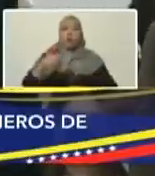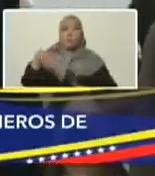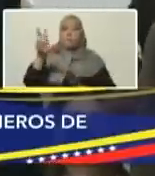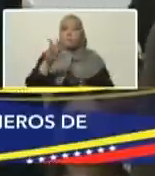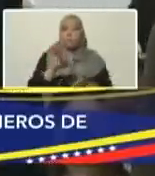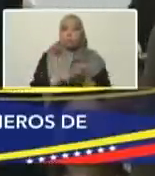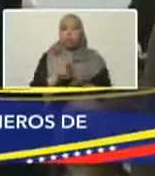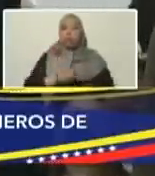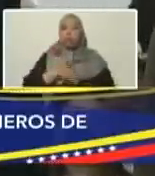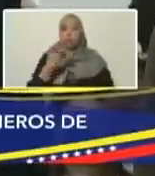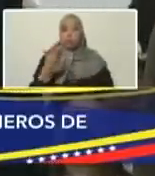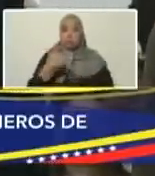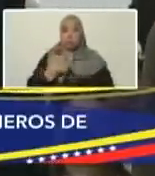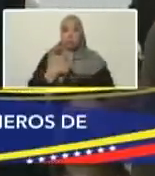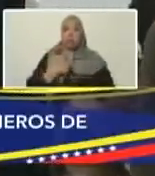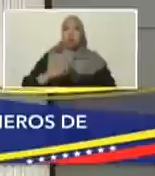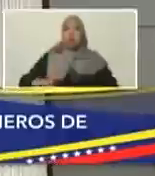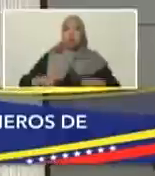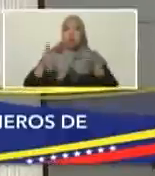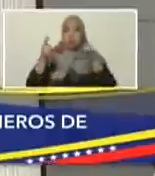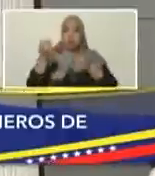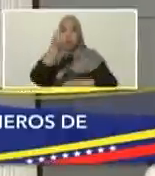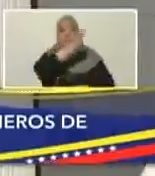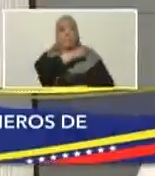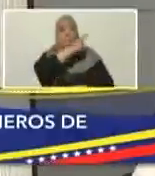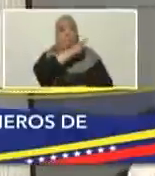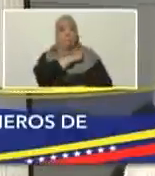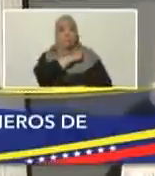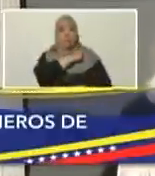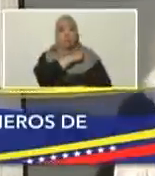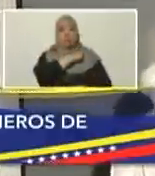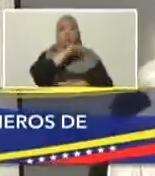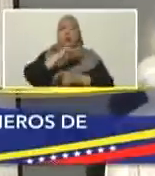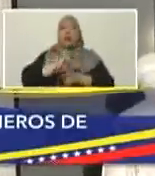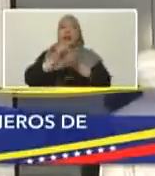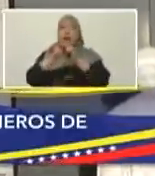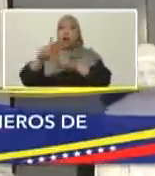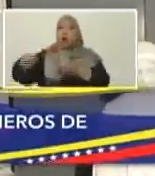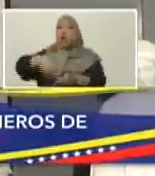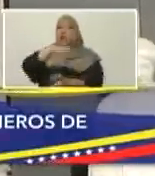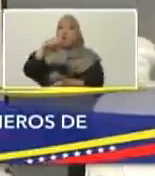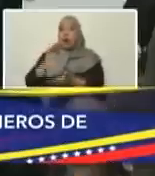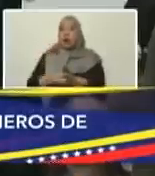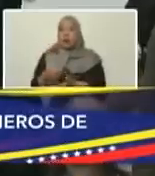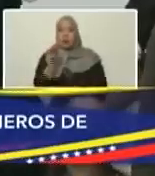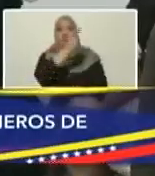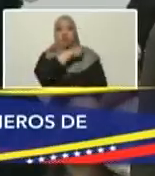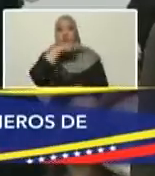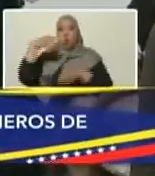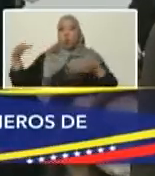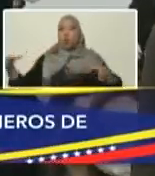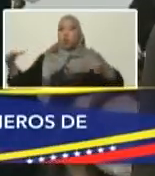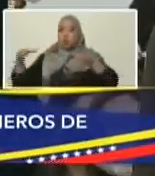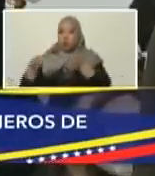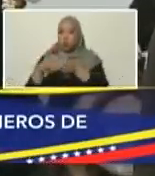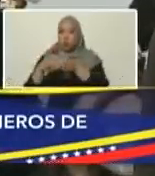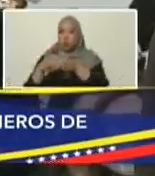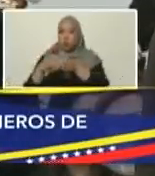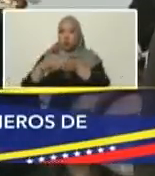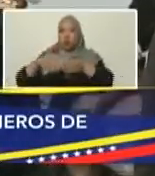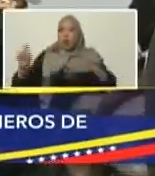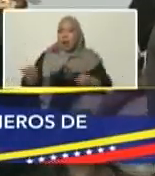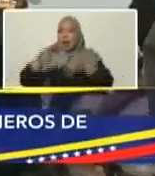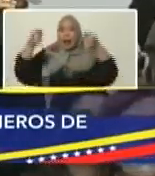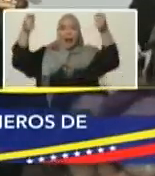autorizo en mi grado de comandante jefe el ascenso a general de brigada de nuestro glorioso